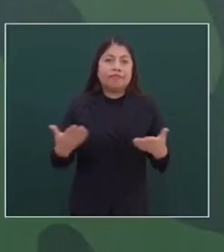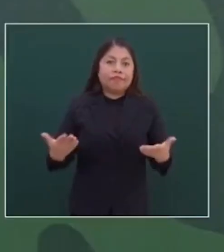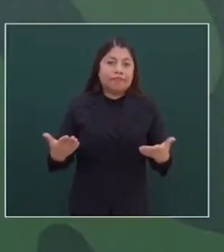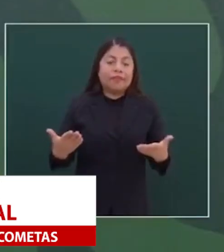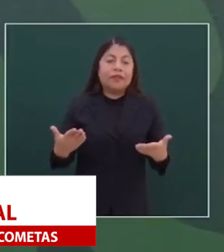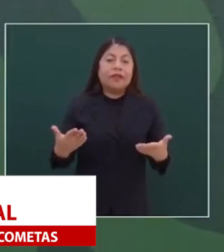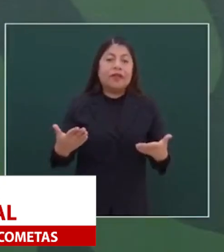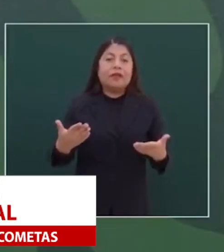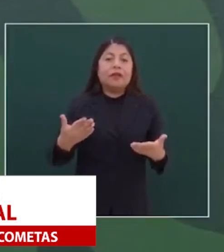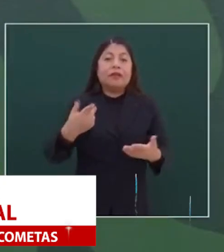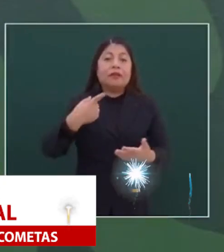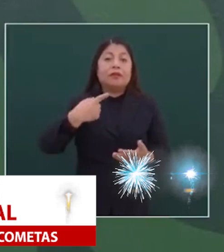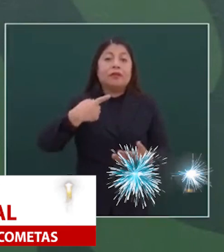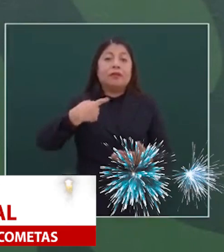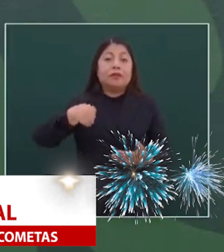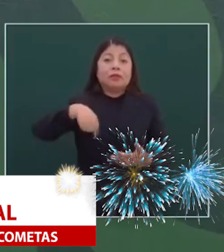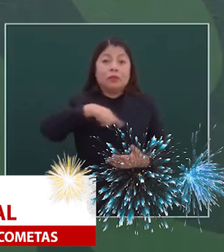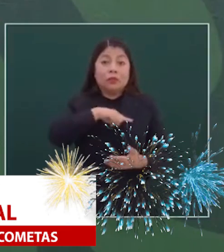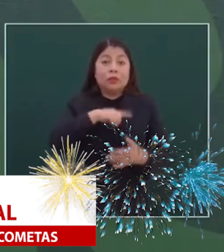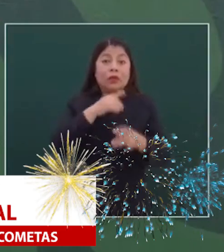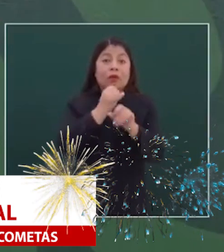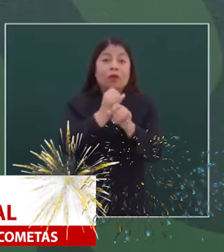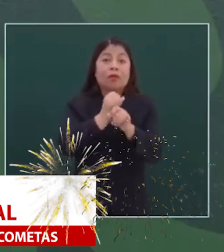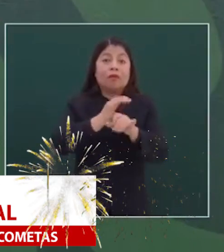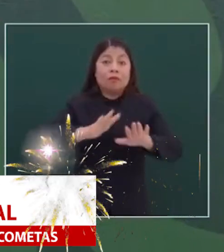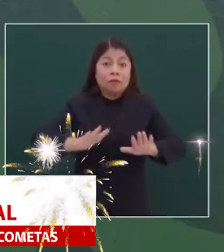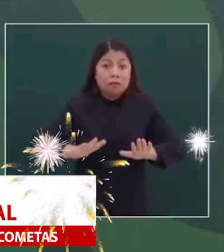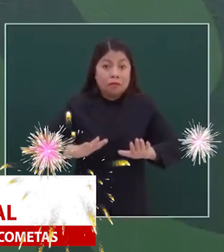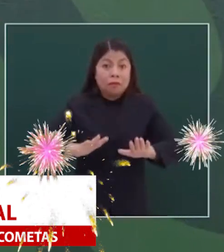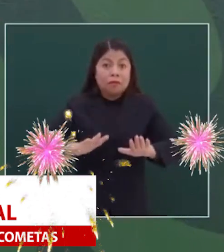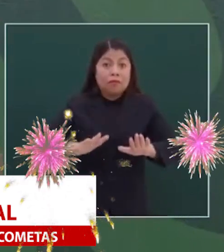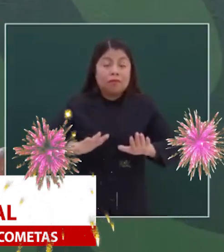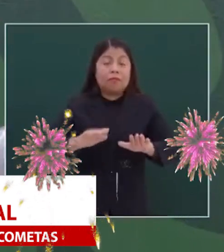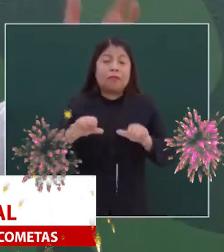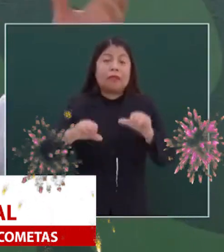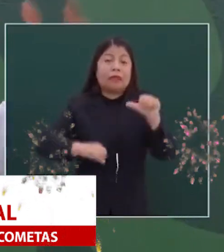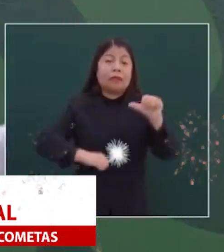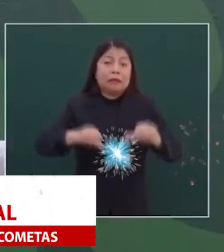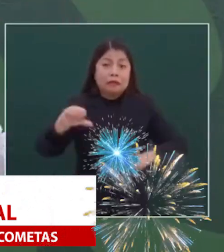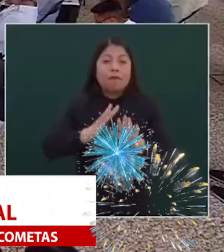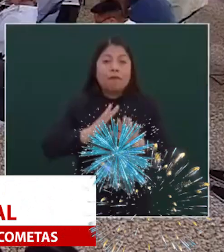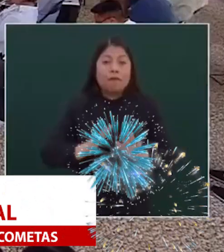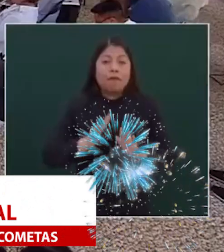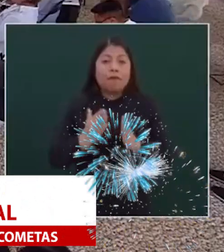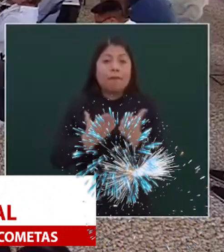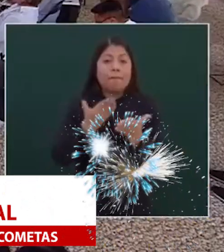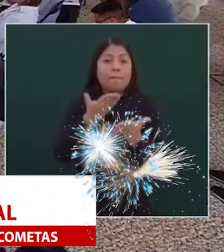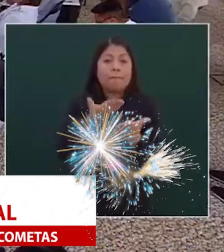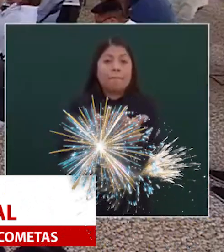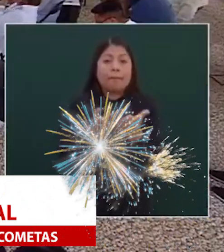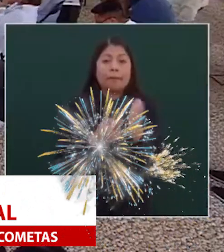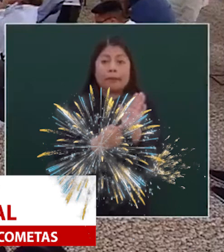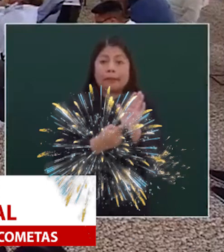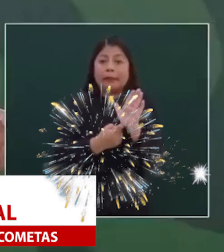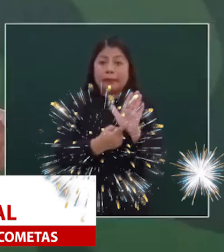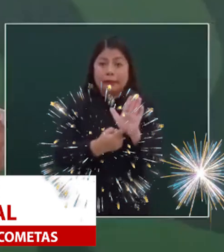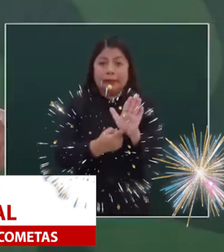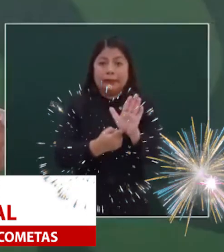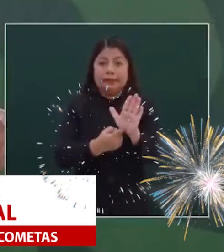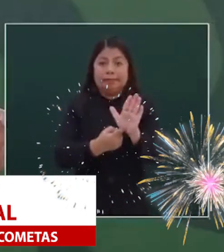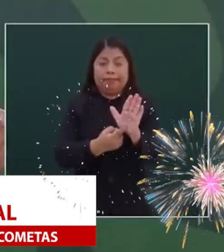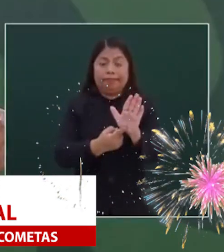López Obrador al respecto del informe de México sobre aseguramientos y combate al tráfico de